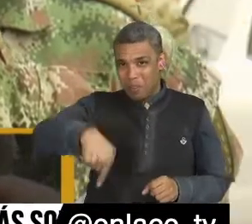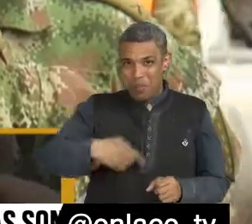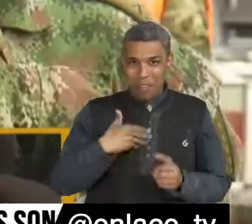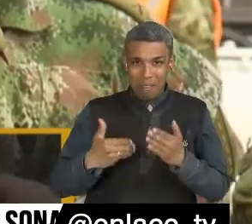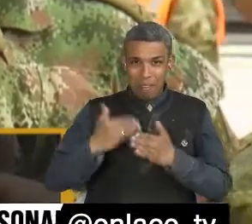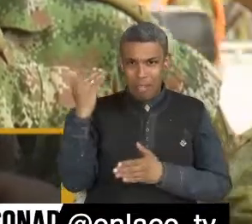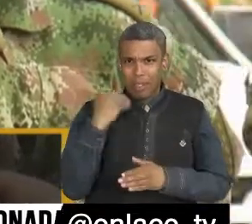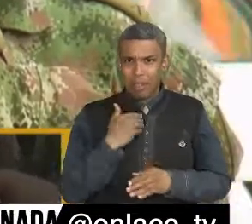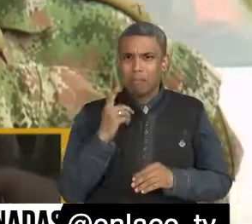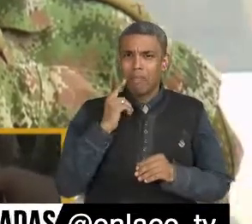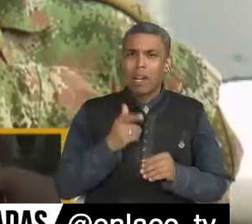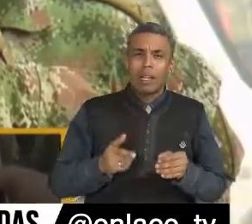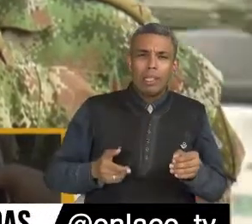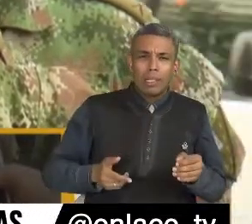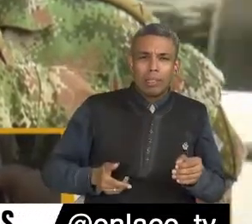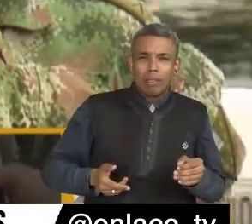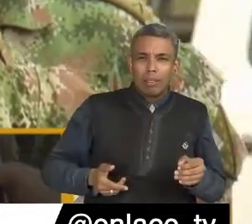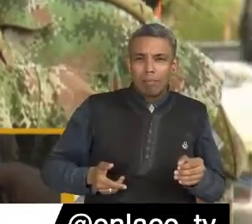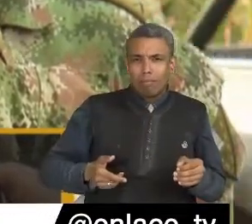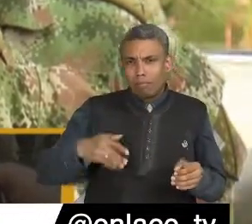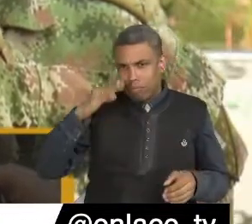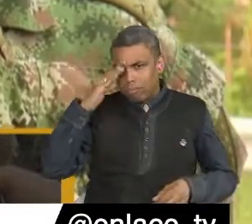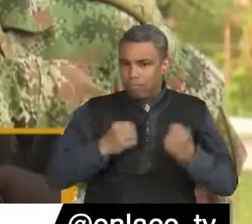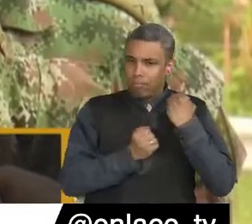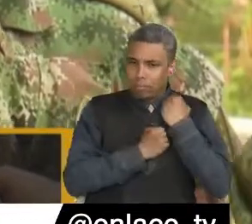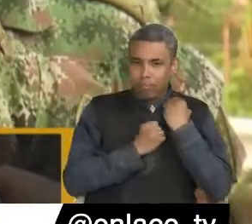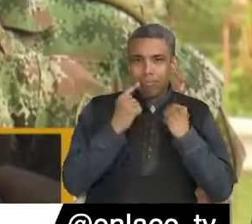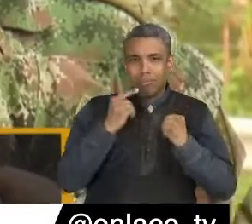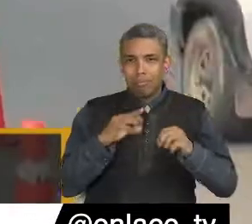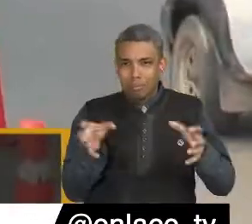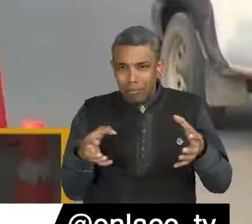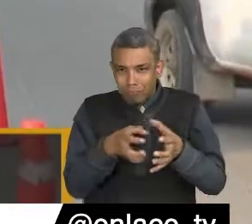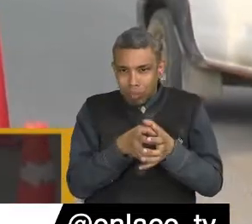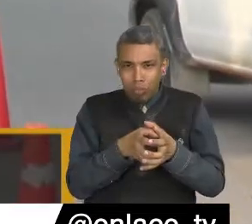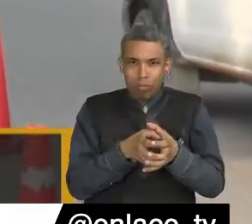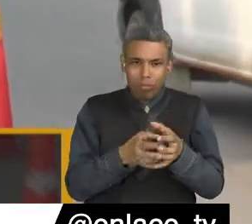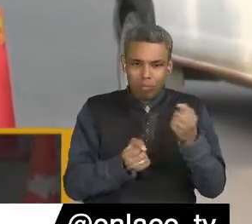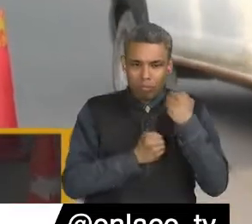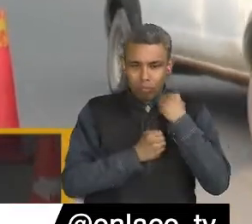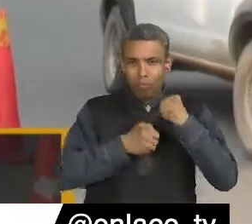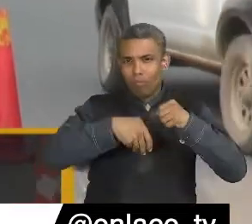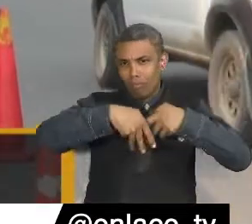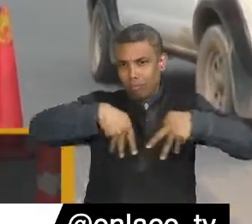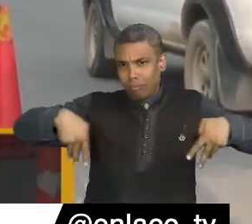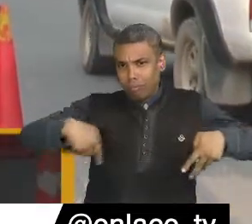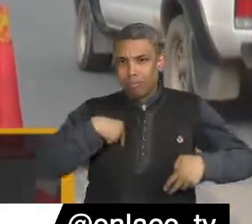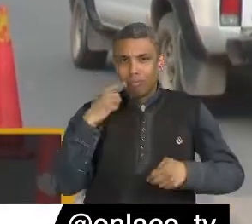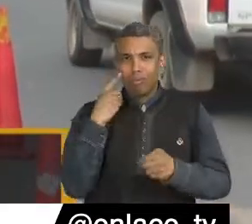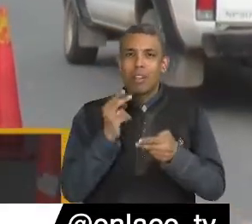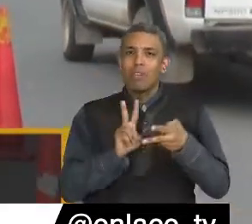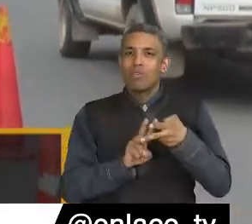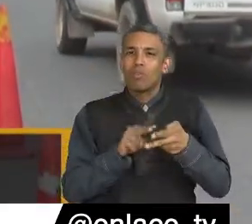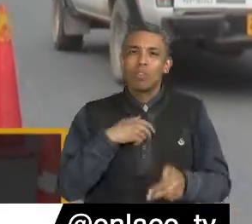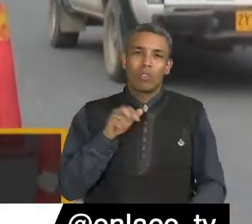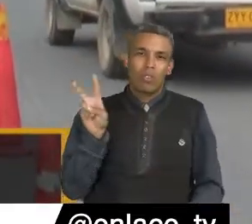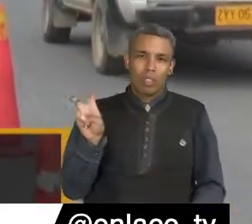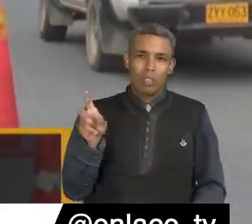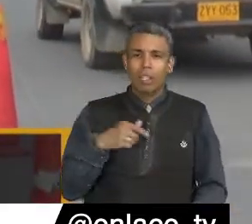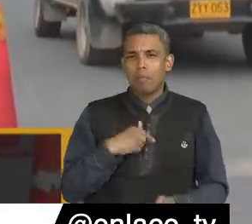en la jurisdicción del Batallón Especial Energético Vial número 7. Correspondiente a los municipios de Barranca Bermeja, Yondó y Puerto